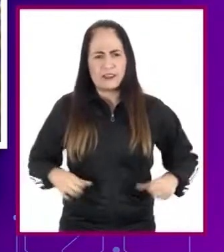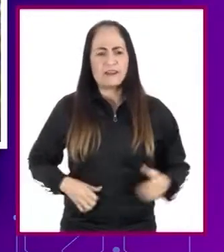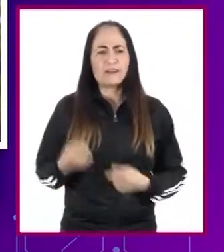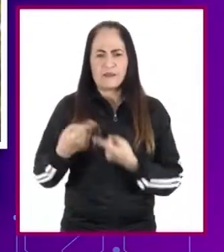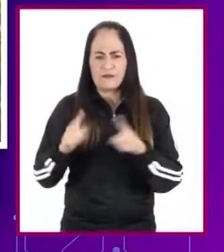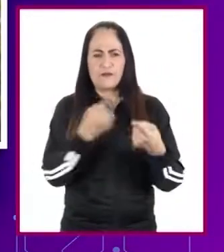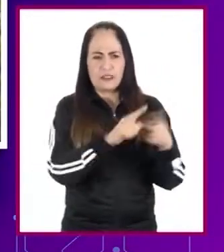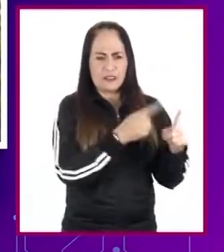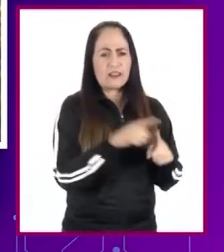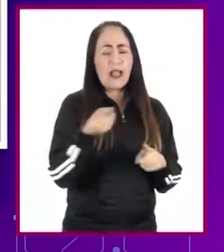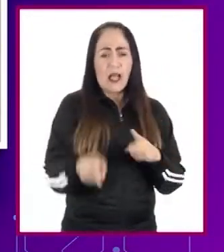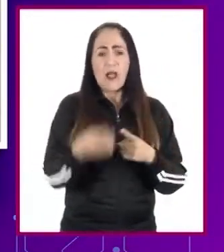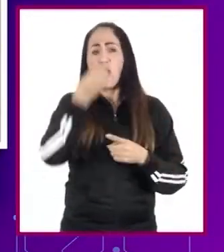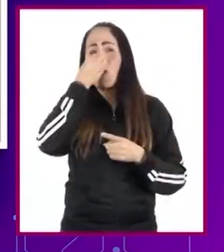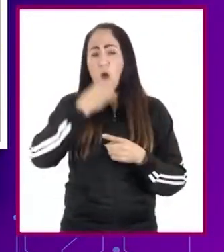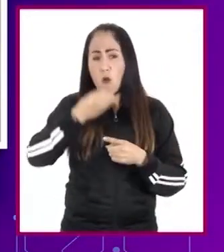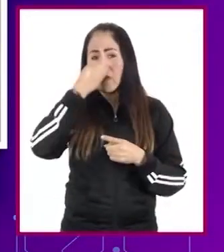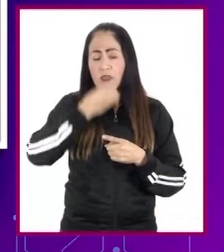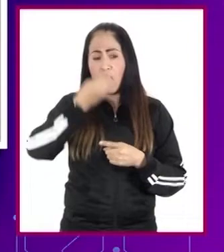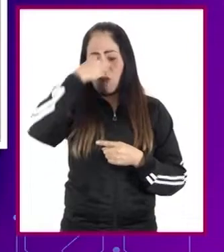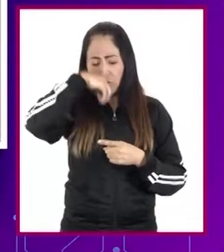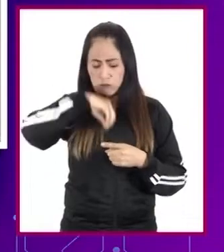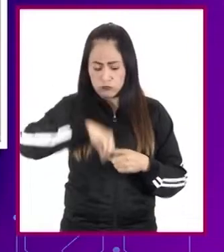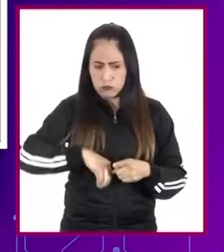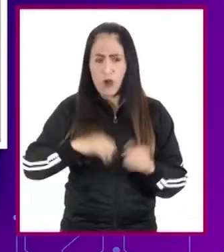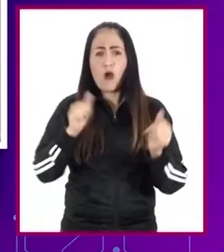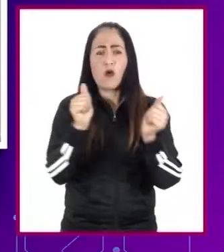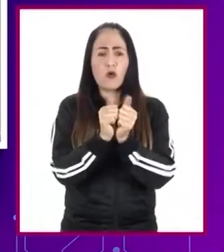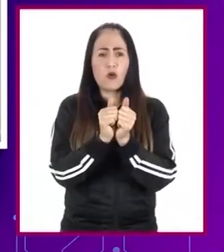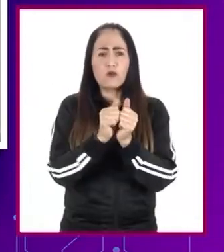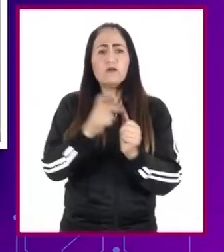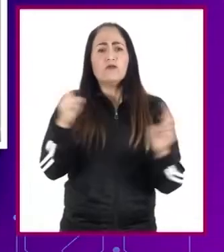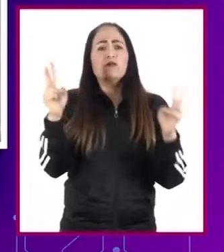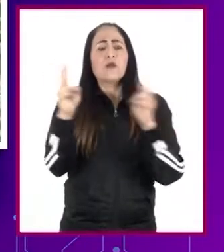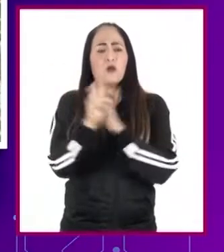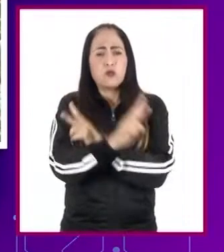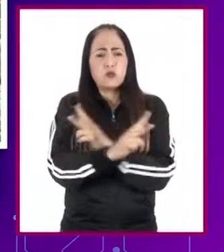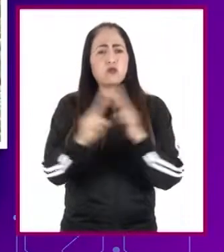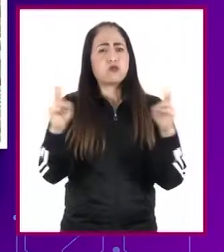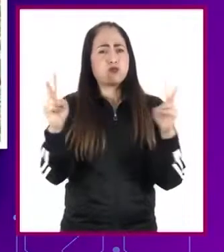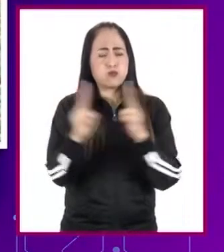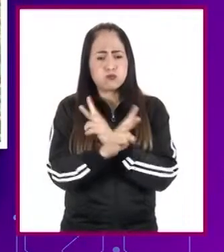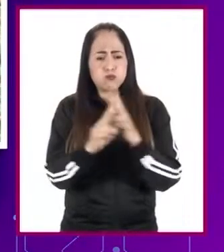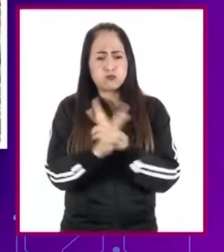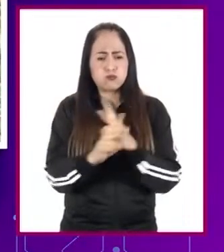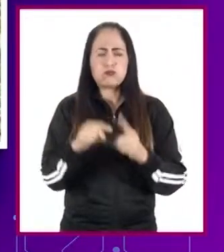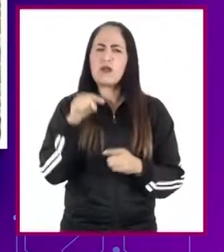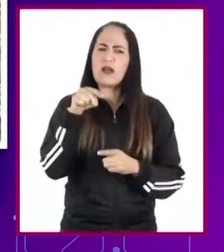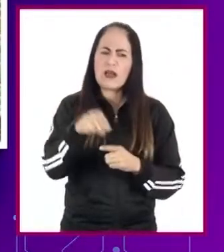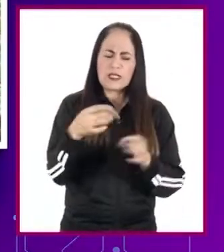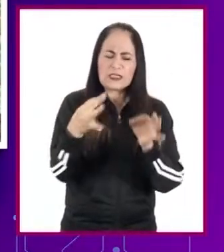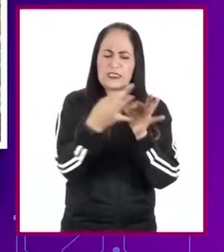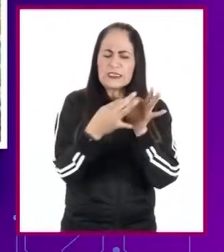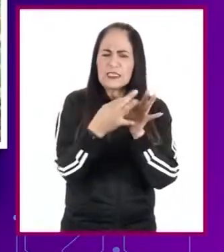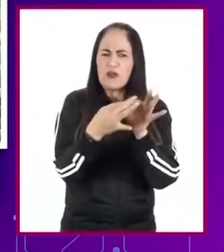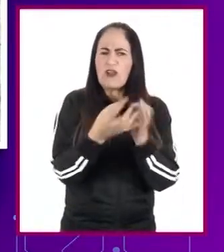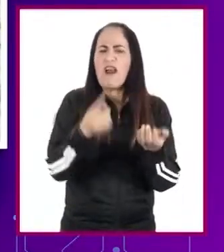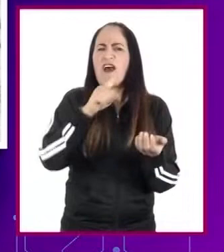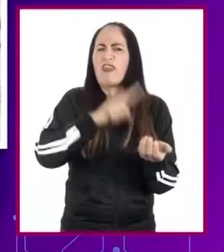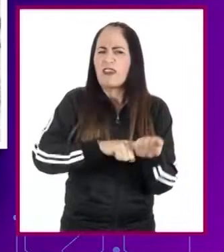nutrientes de los alimentos en presencia del oxígeno que proviene de la respiración. ¿En qué organelo de la célula ocurre